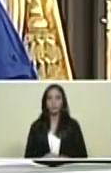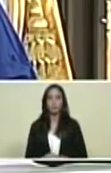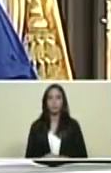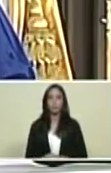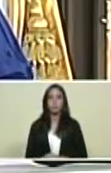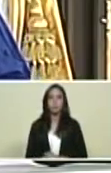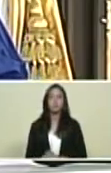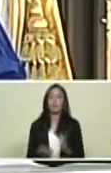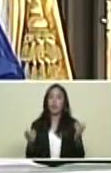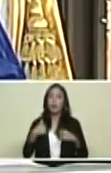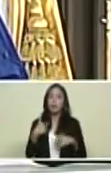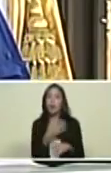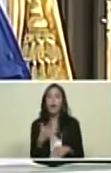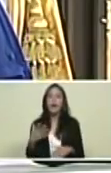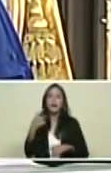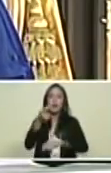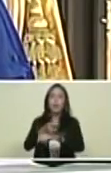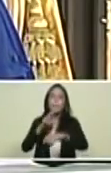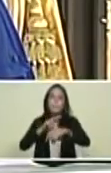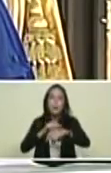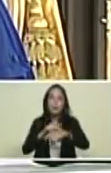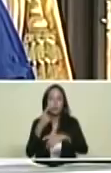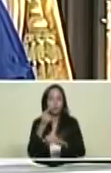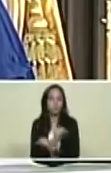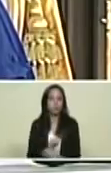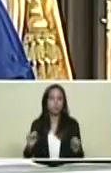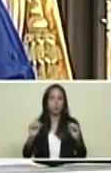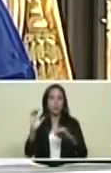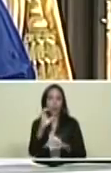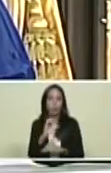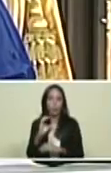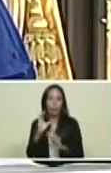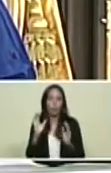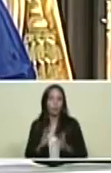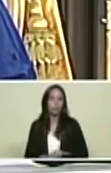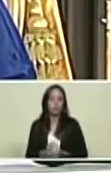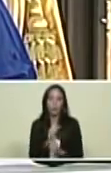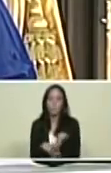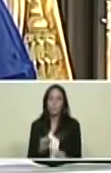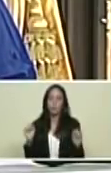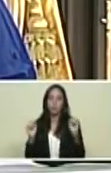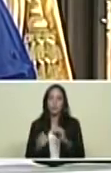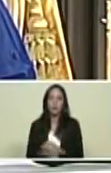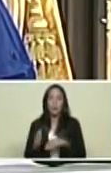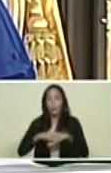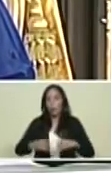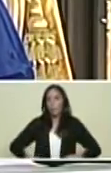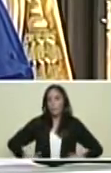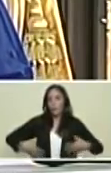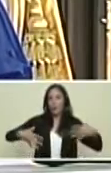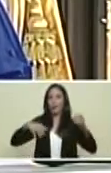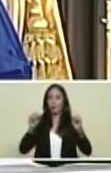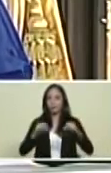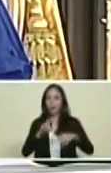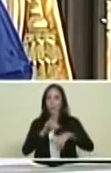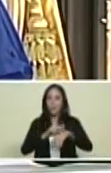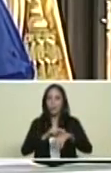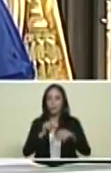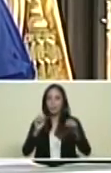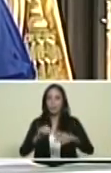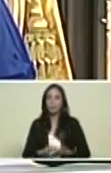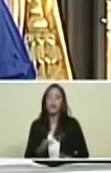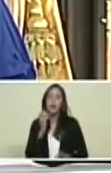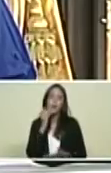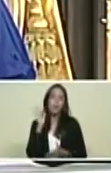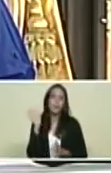Estudiar para ser médico en Colombia, eso es un privilegio de las clases dominantes y oligárquicas de allá. Para poner un